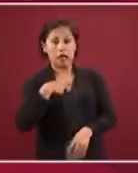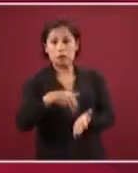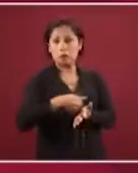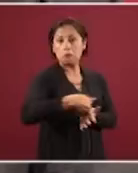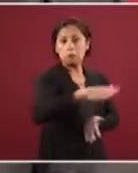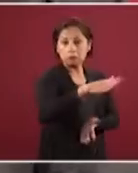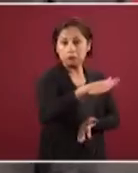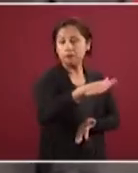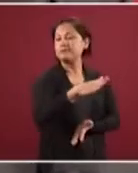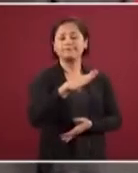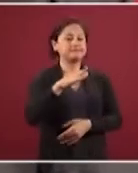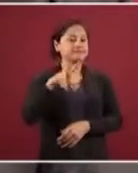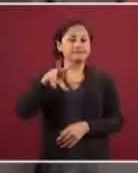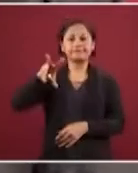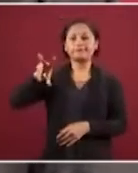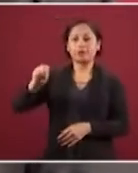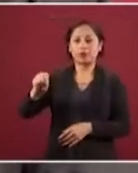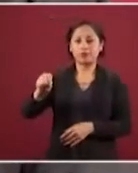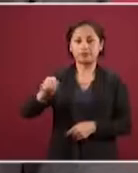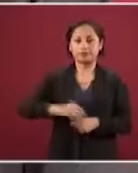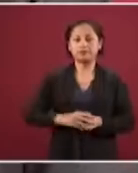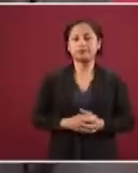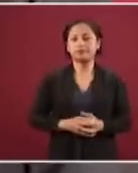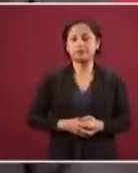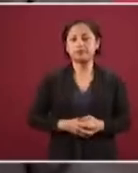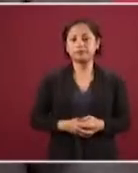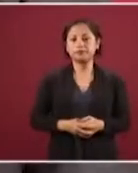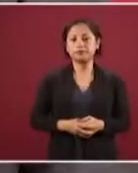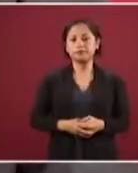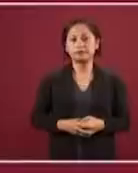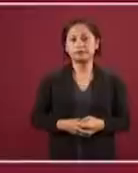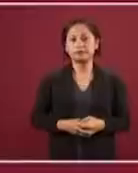d este